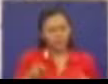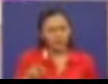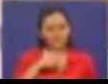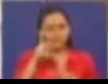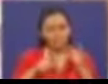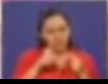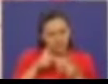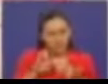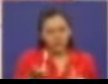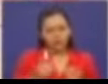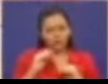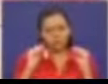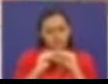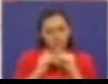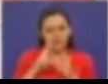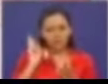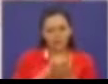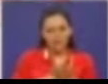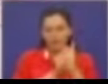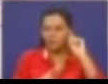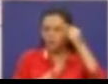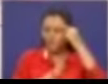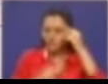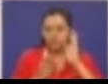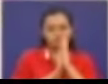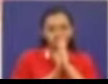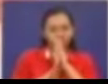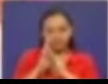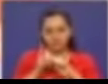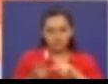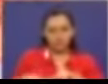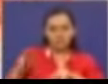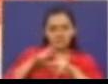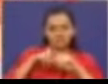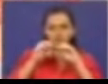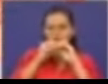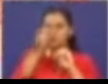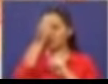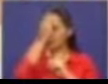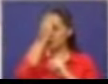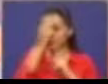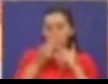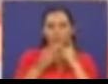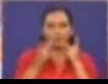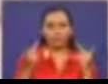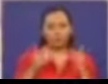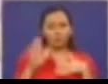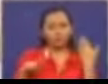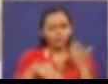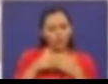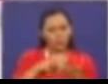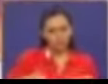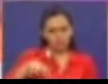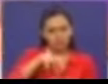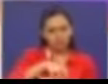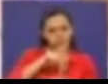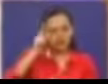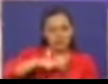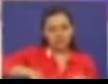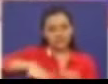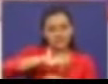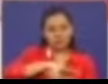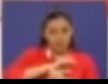prefecturas, con aval del gobierno, nos incrementa la deuda pública de todo el sector público, de todo el